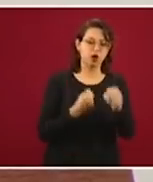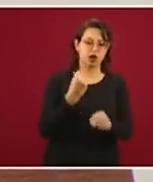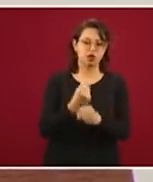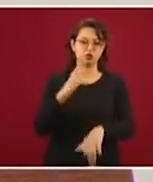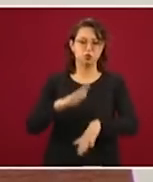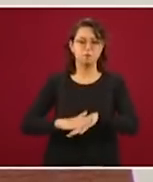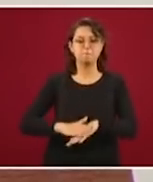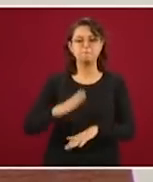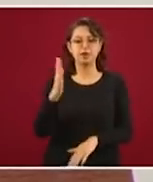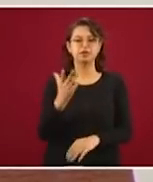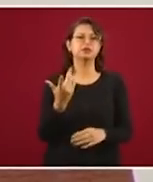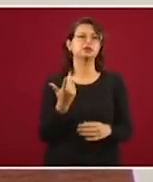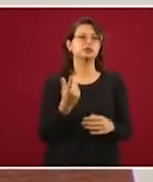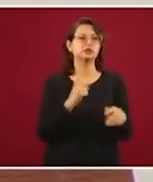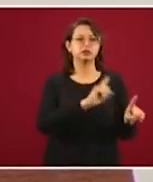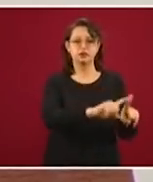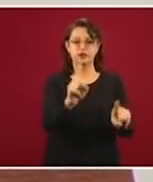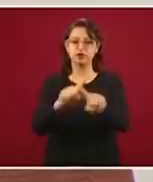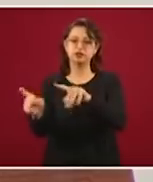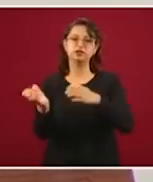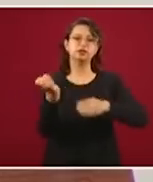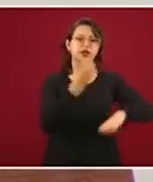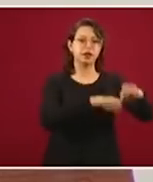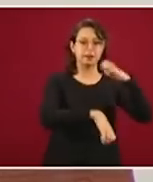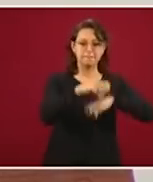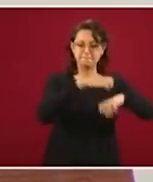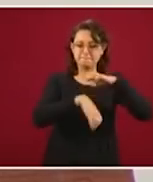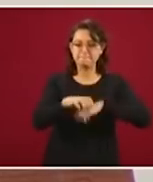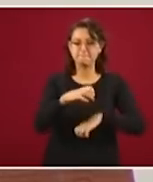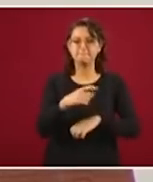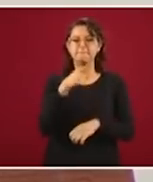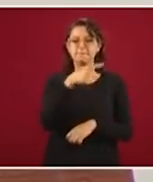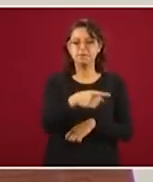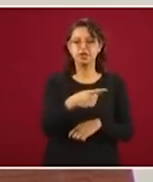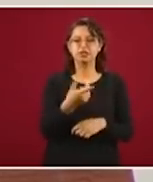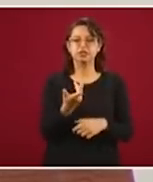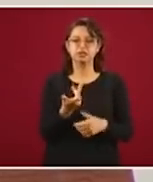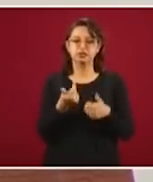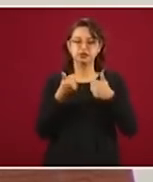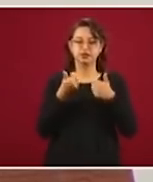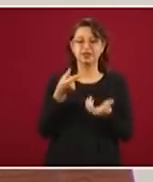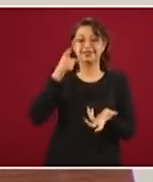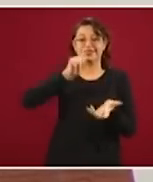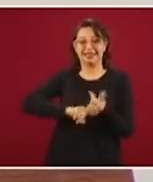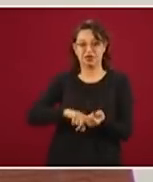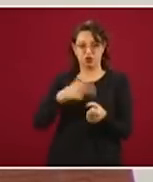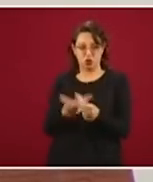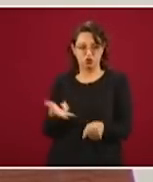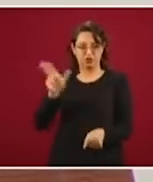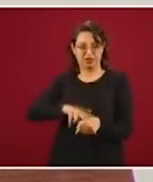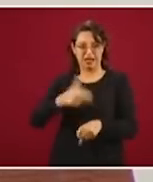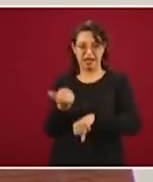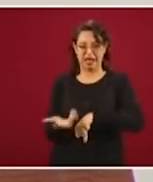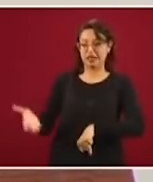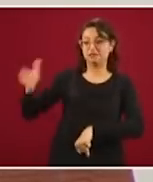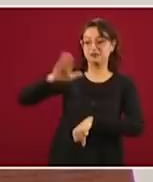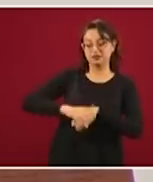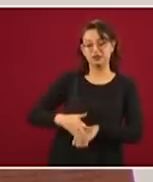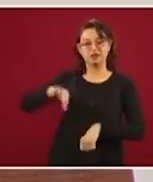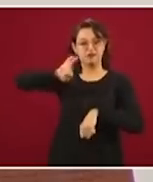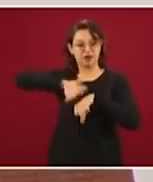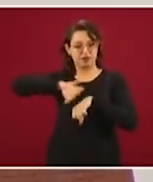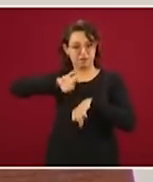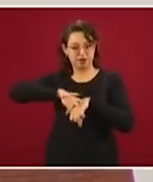con empresas que o atienden la farmacia, es decir, administran una farmacia dentro del